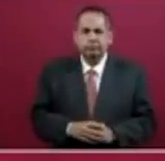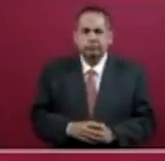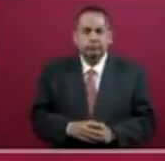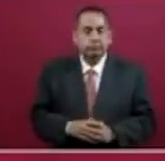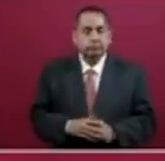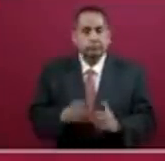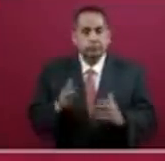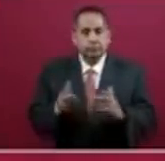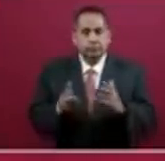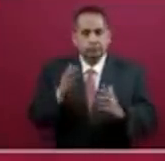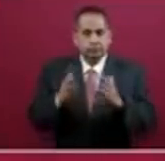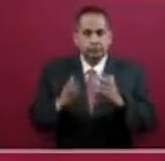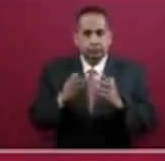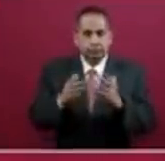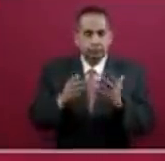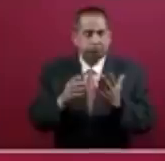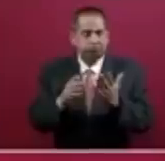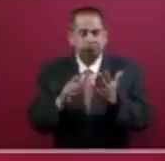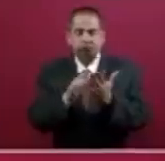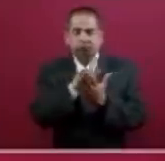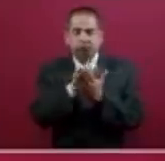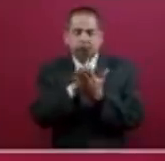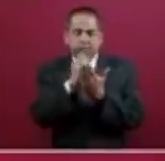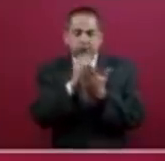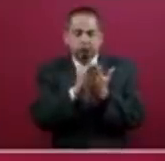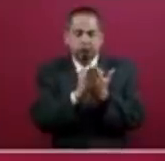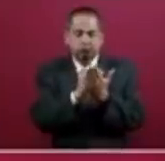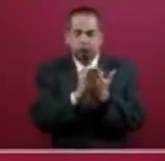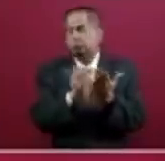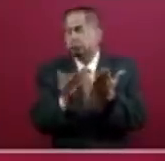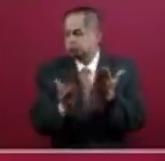de acuerdo a la reforma puede ser